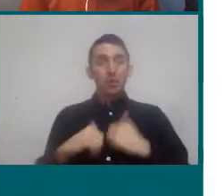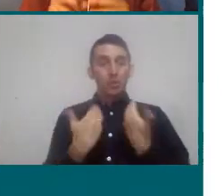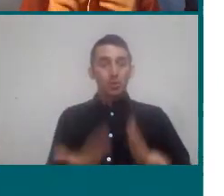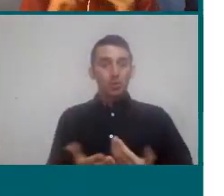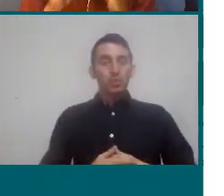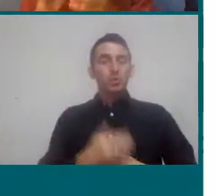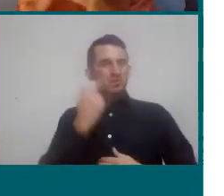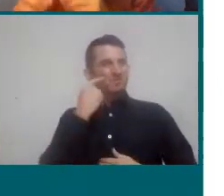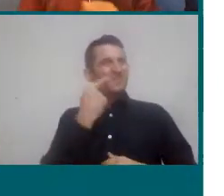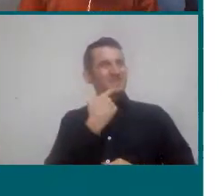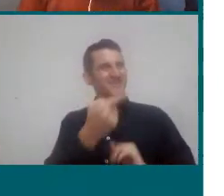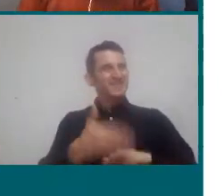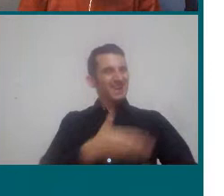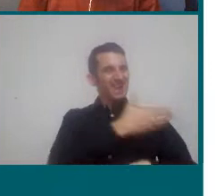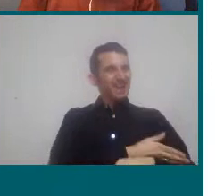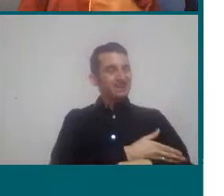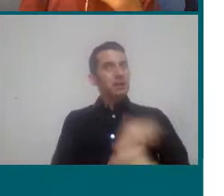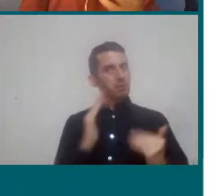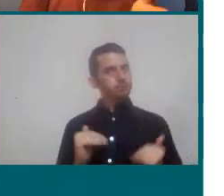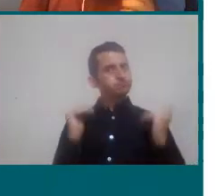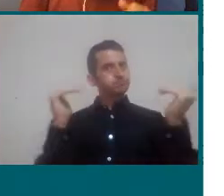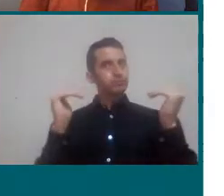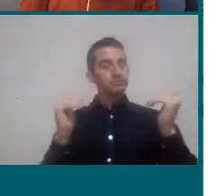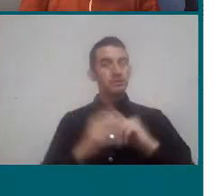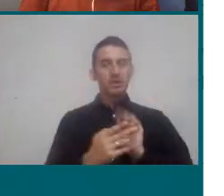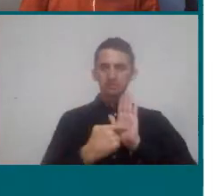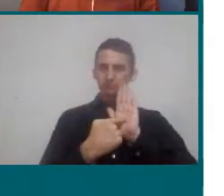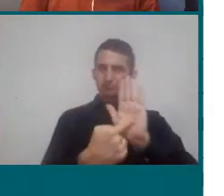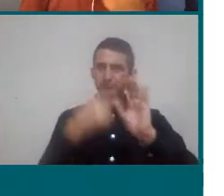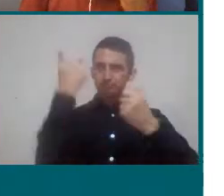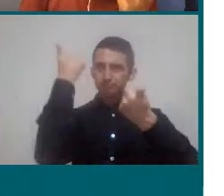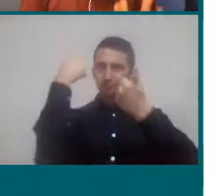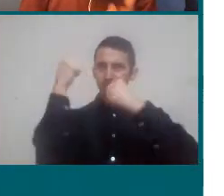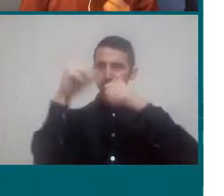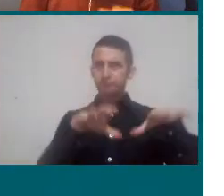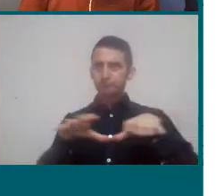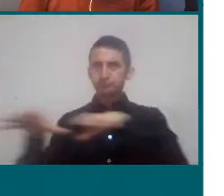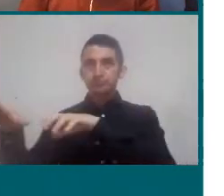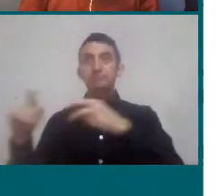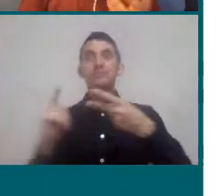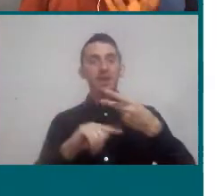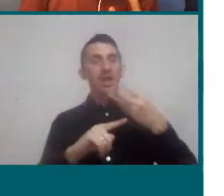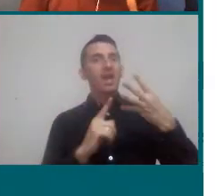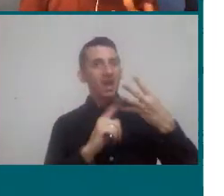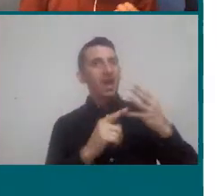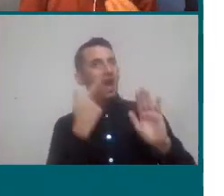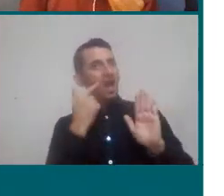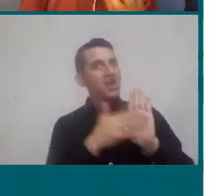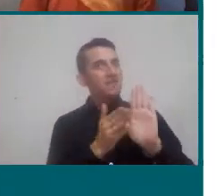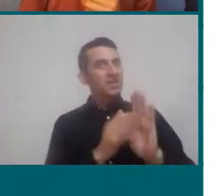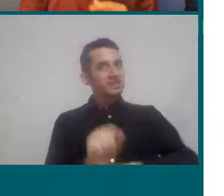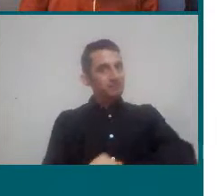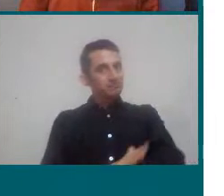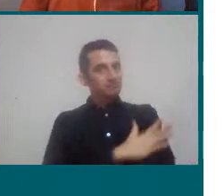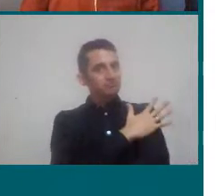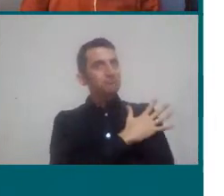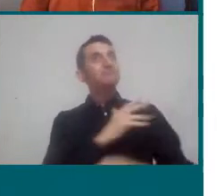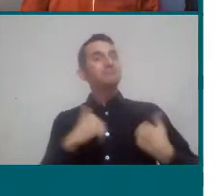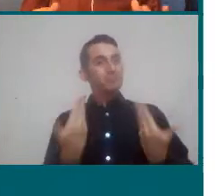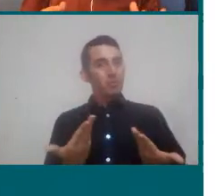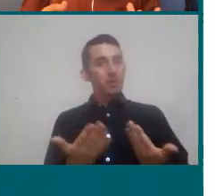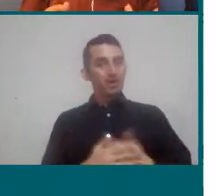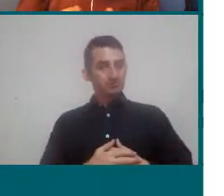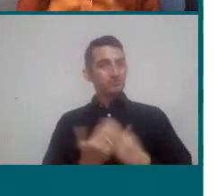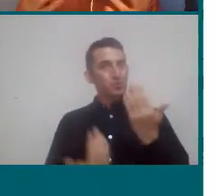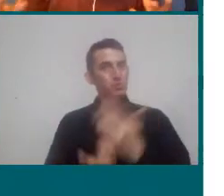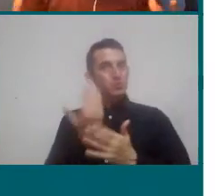ya varias veces, sean socialmente relevantes. Muestre una actitud por parte del alumno, muestre una evidencia o una emoción y muestre de alguna